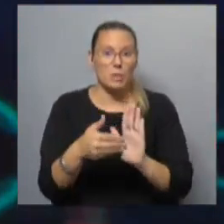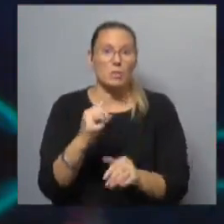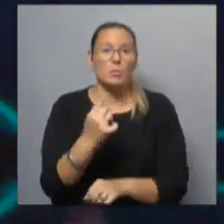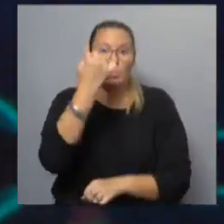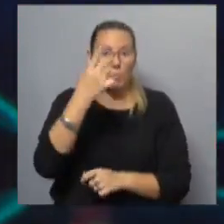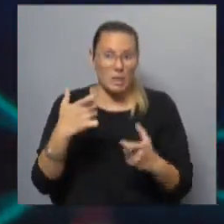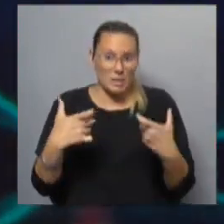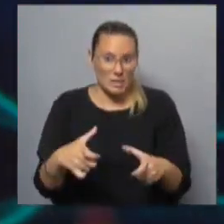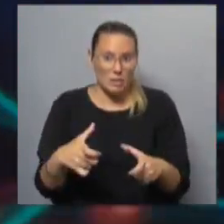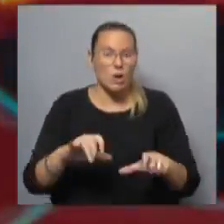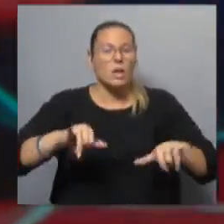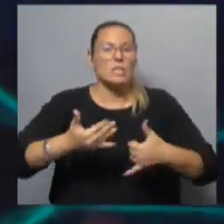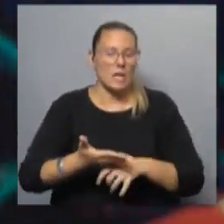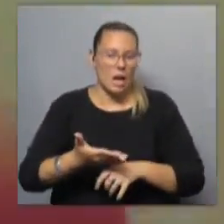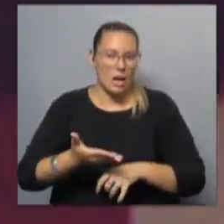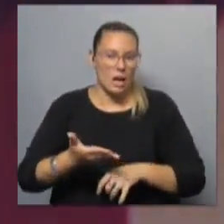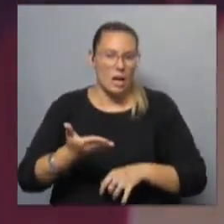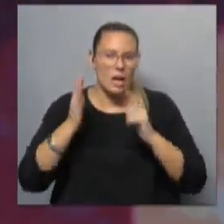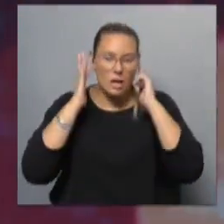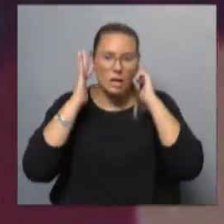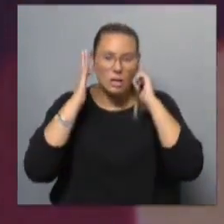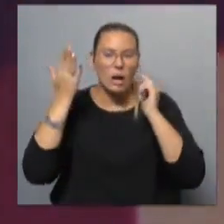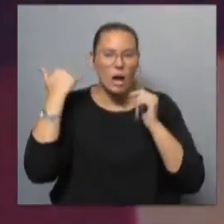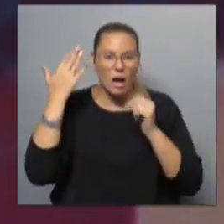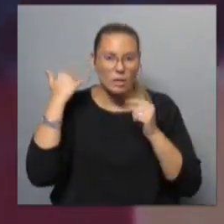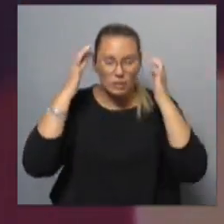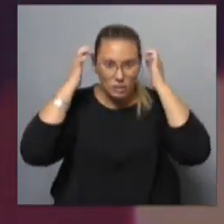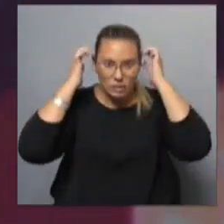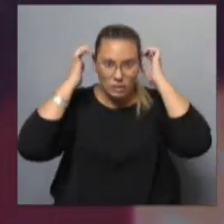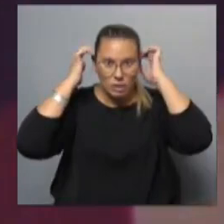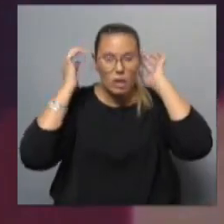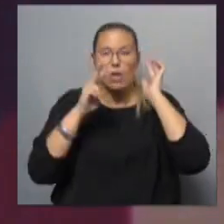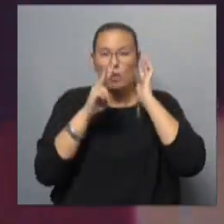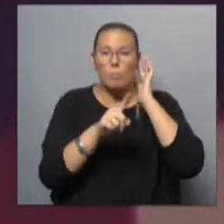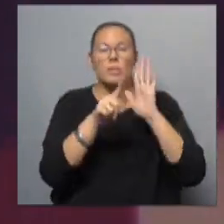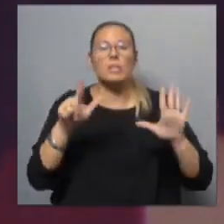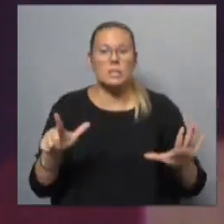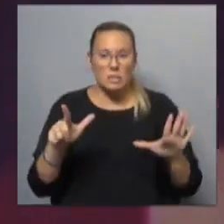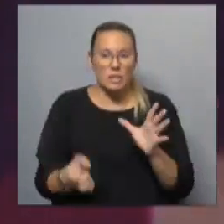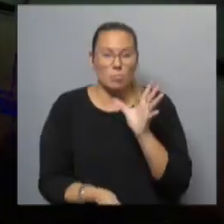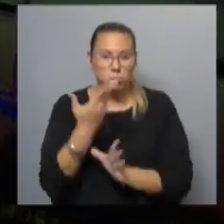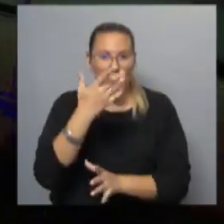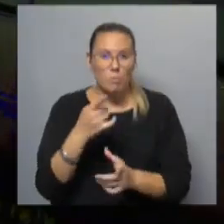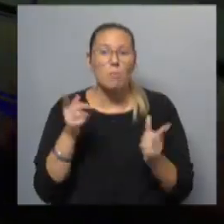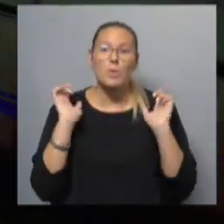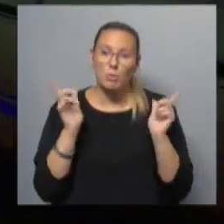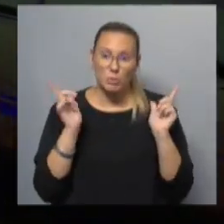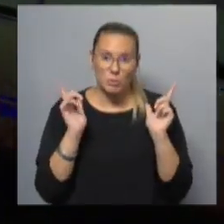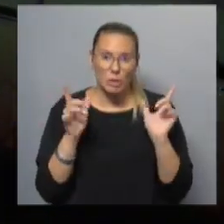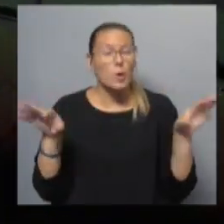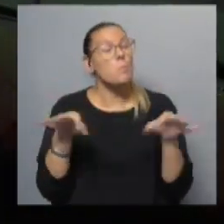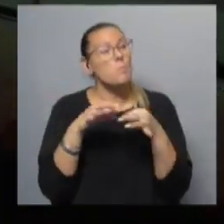primer álbum, a pesar de que ya vienen tocando y creando desde 2017 por ahí. Y bueno, vamos a estar disfrutando de su